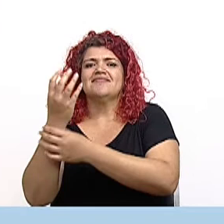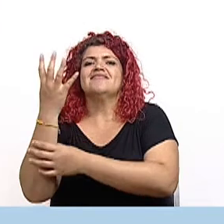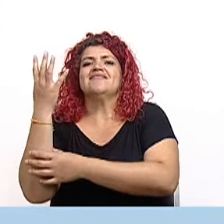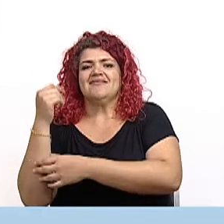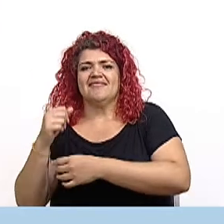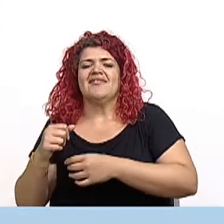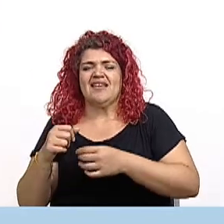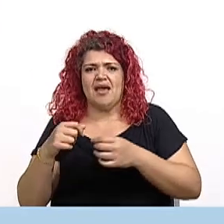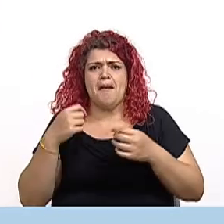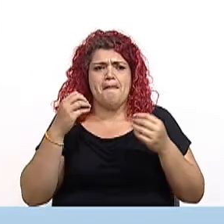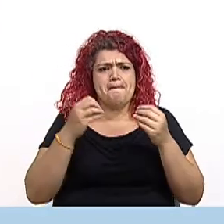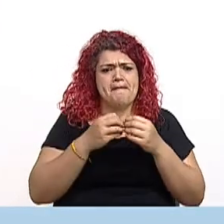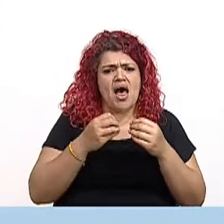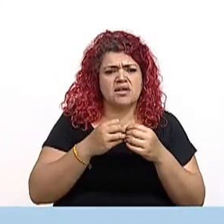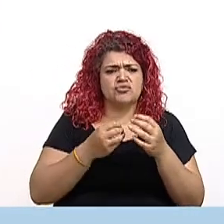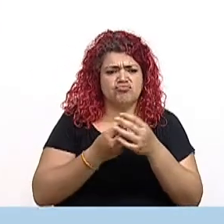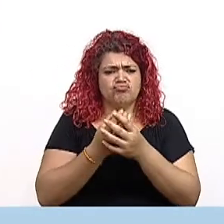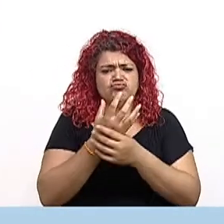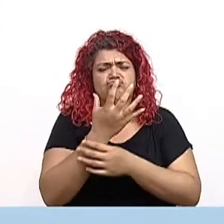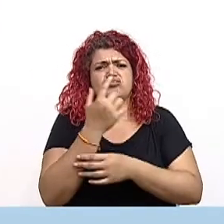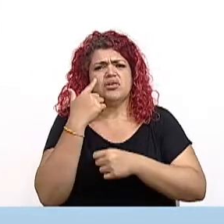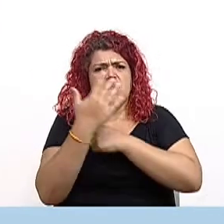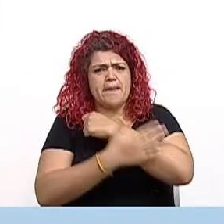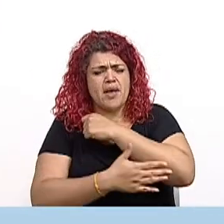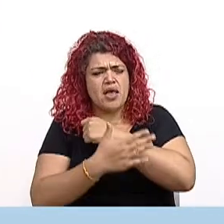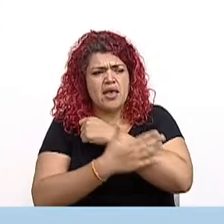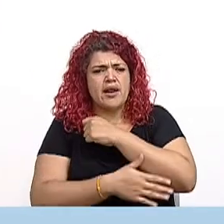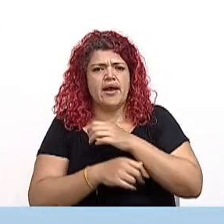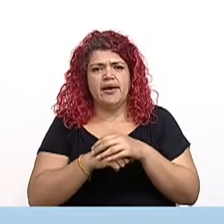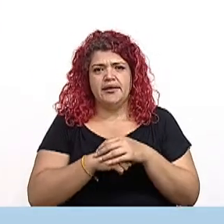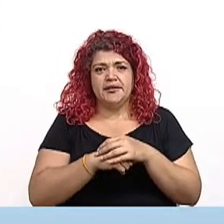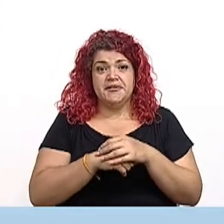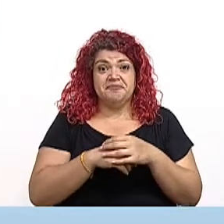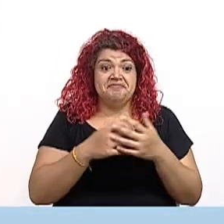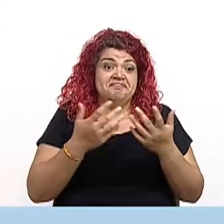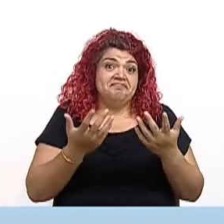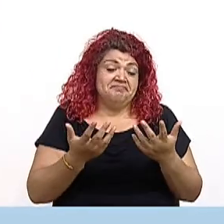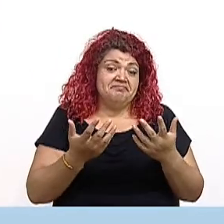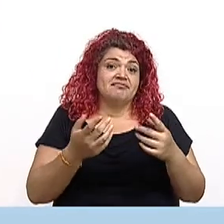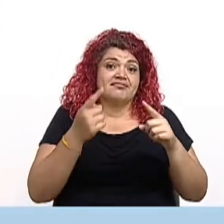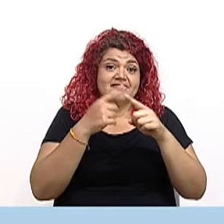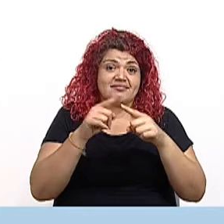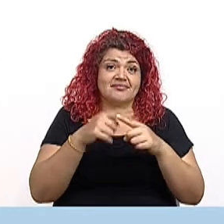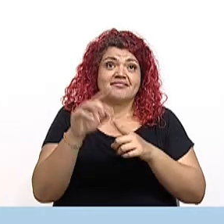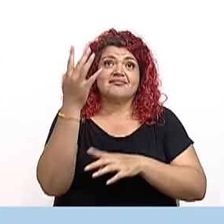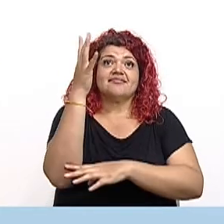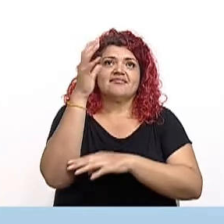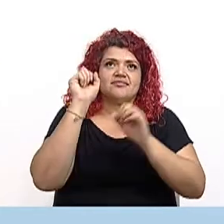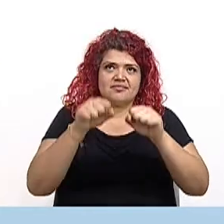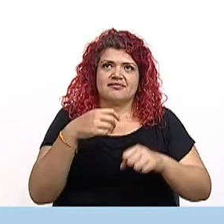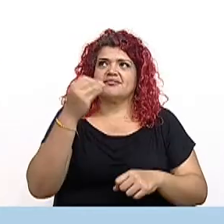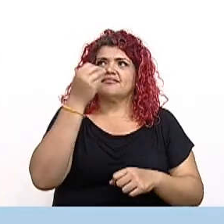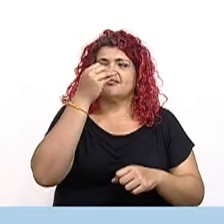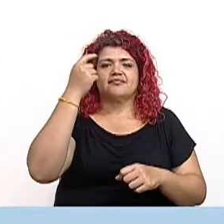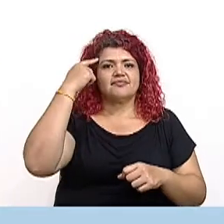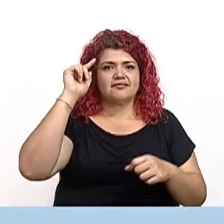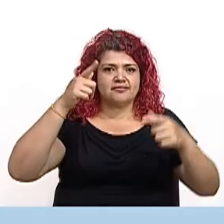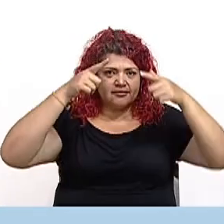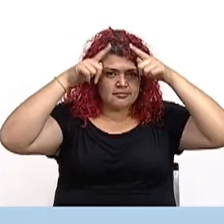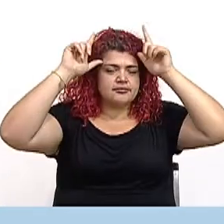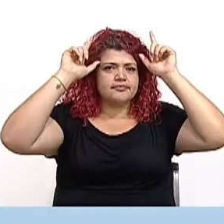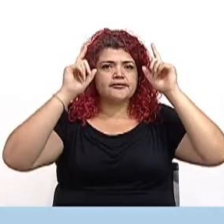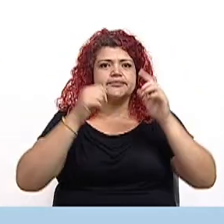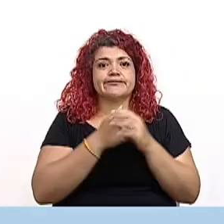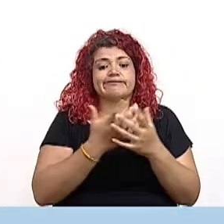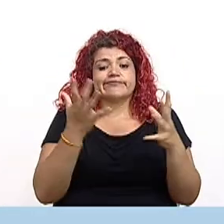recursos forestales, la madera, incluso hasta derivados de los árboles que pueden servir de alimento para el ganado.